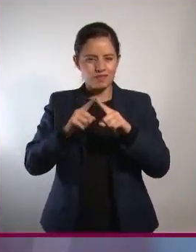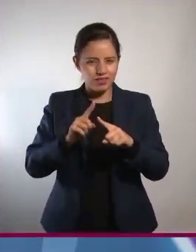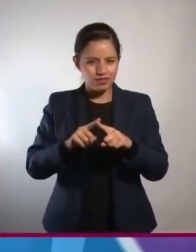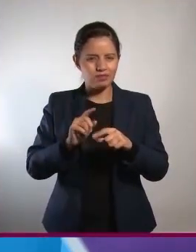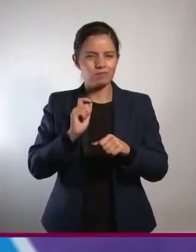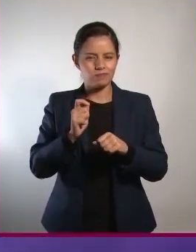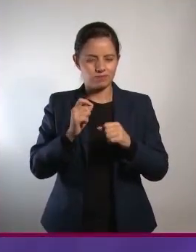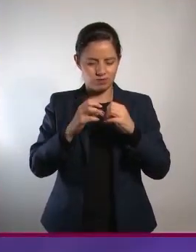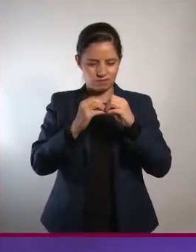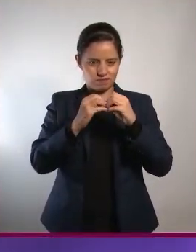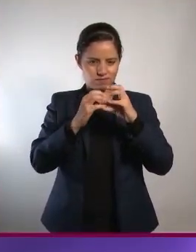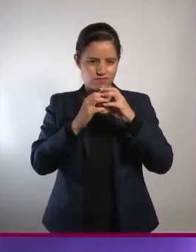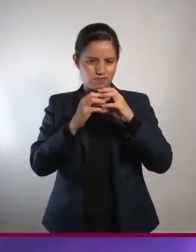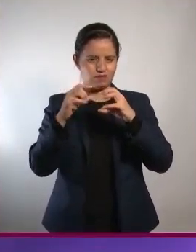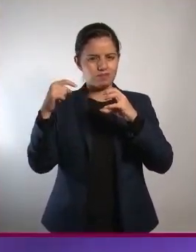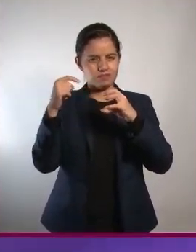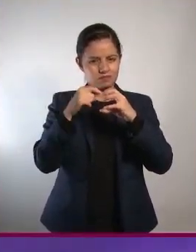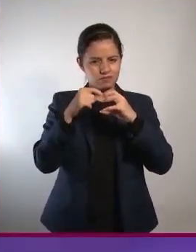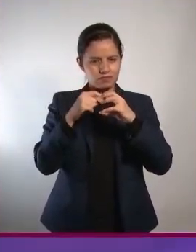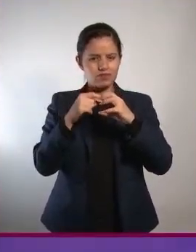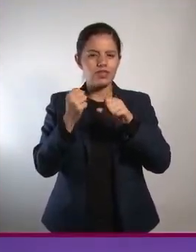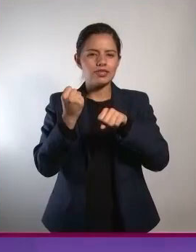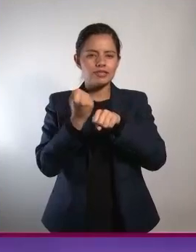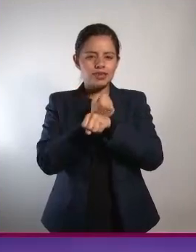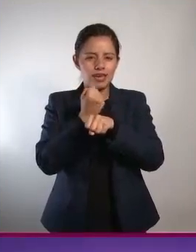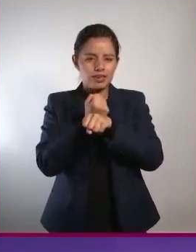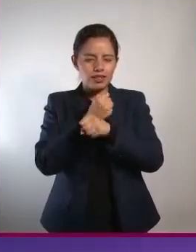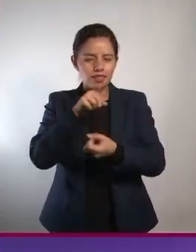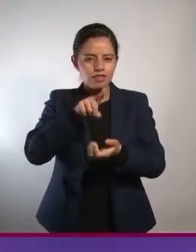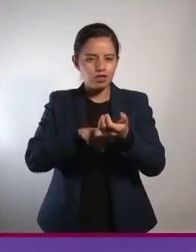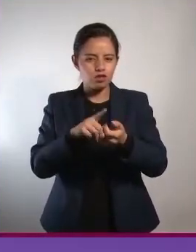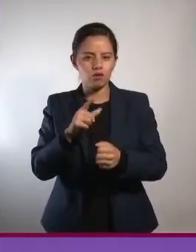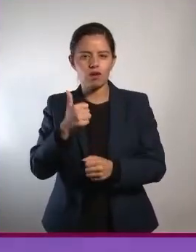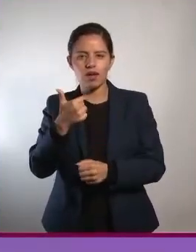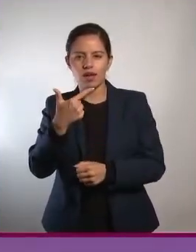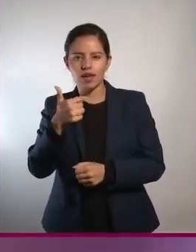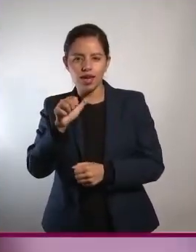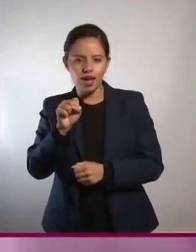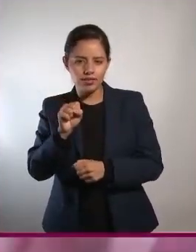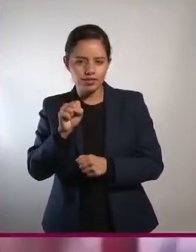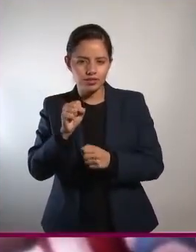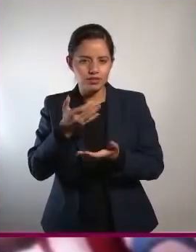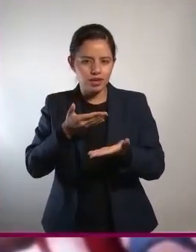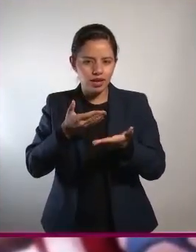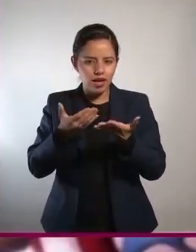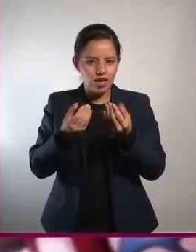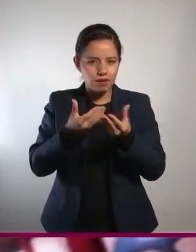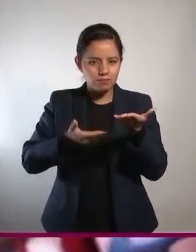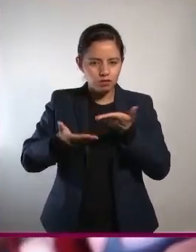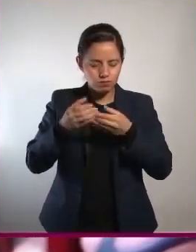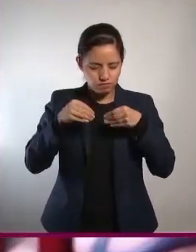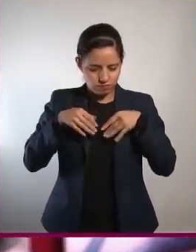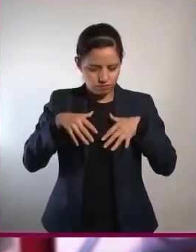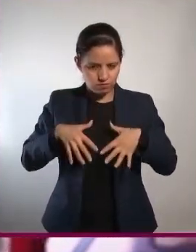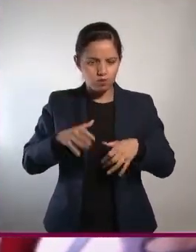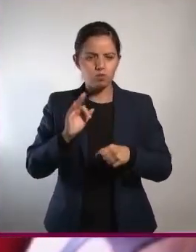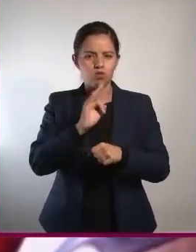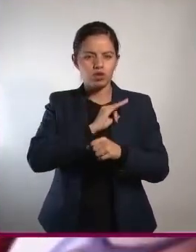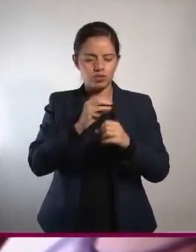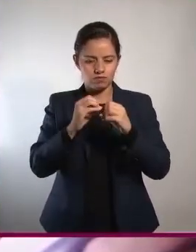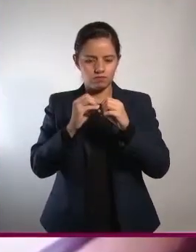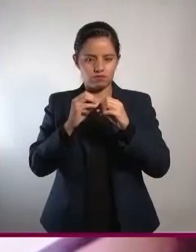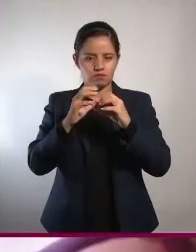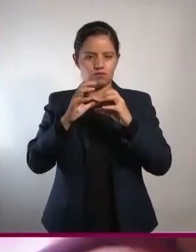del intercambio gaseoso con la sangre. Las unidades alveolares tienen una gran capacidad de expandirse y